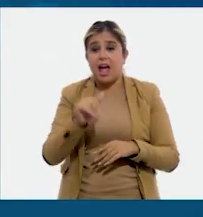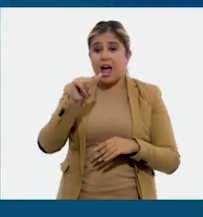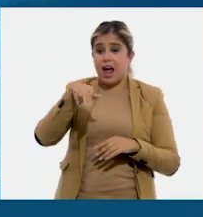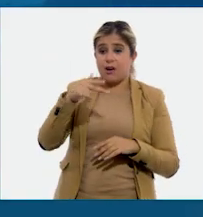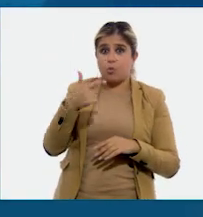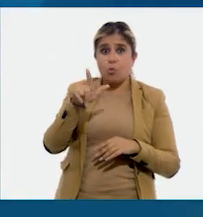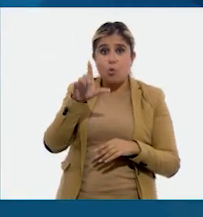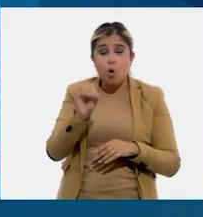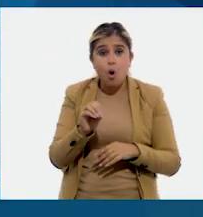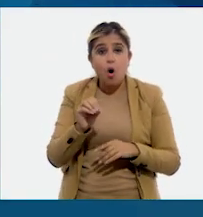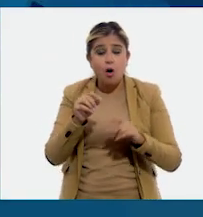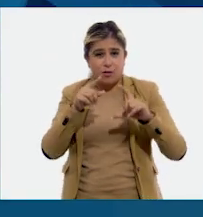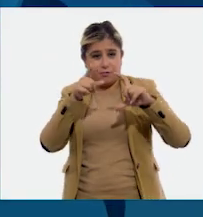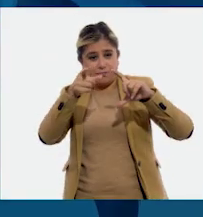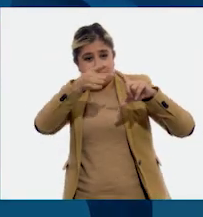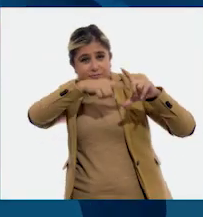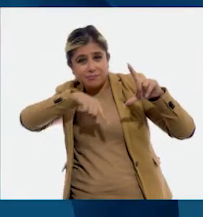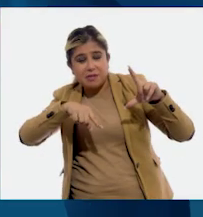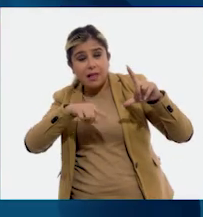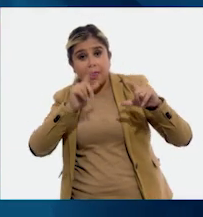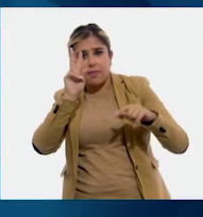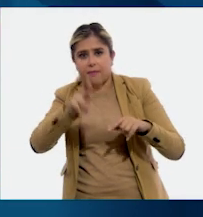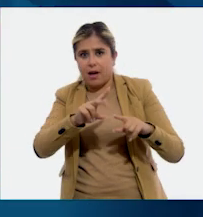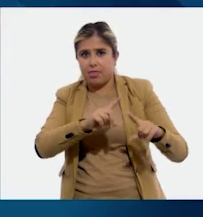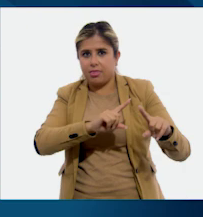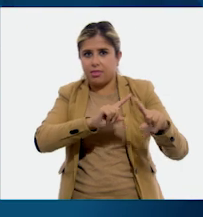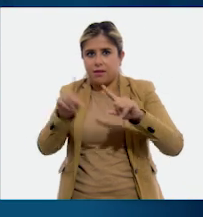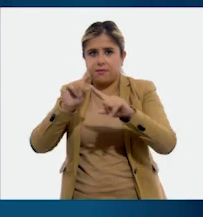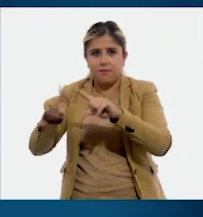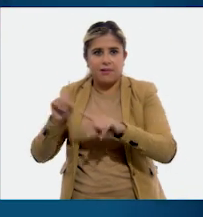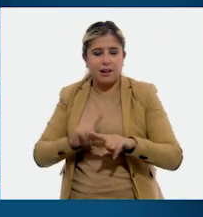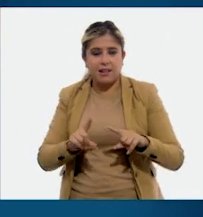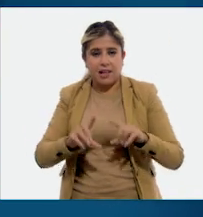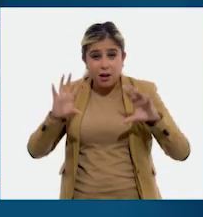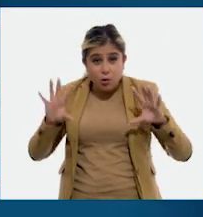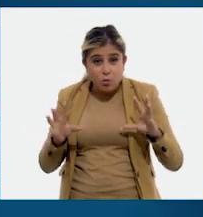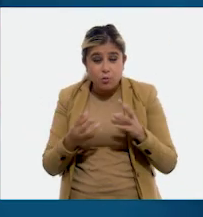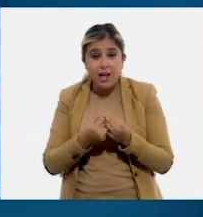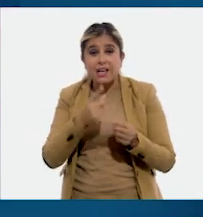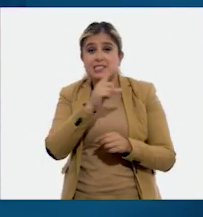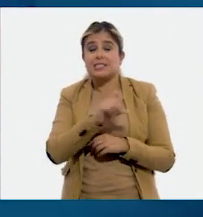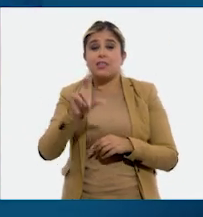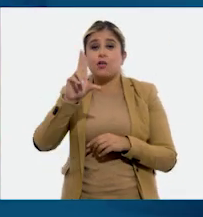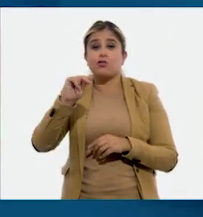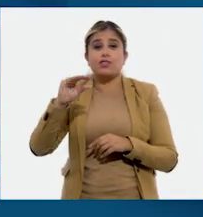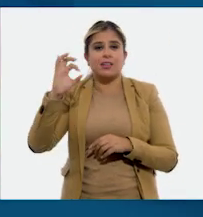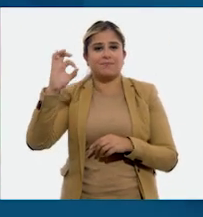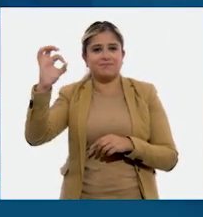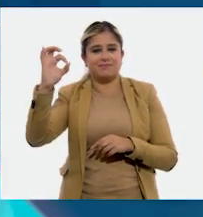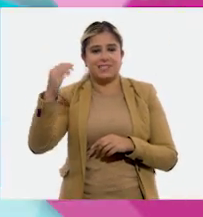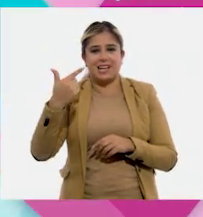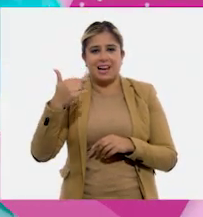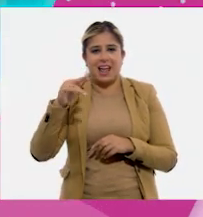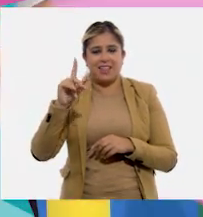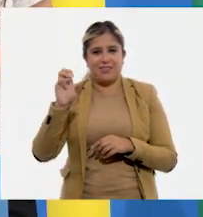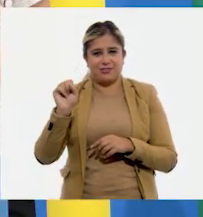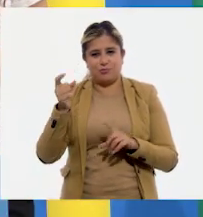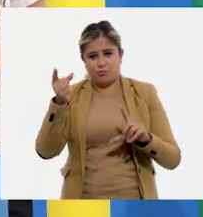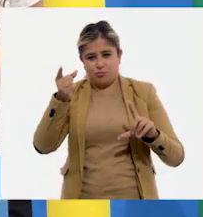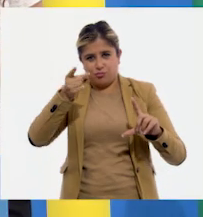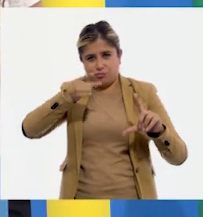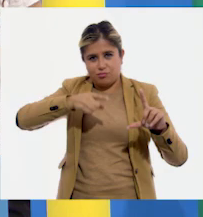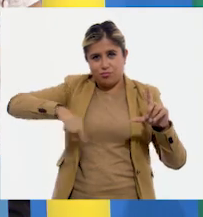continuos también son diferentes y ambos suman 180 grados.